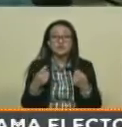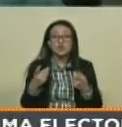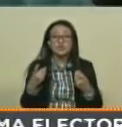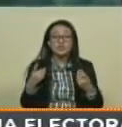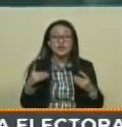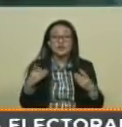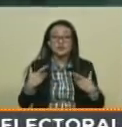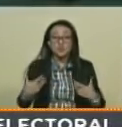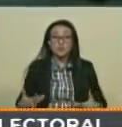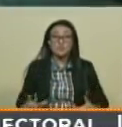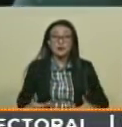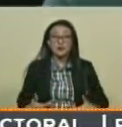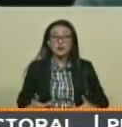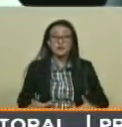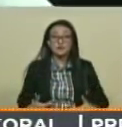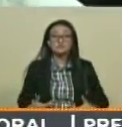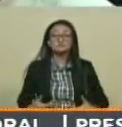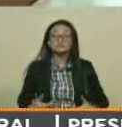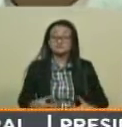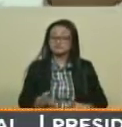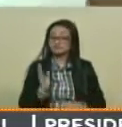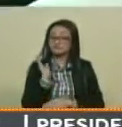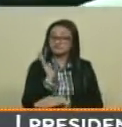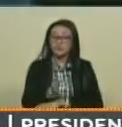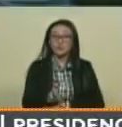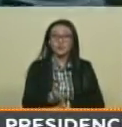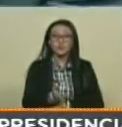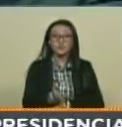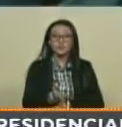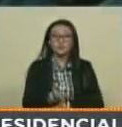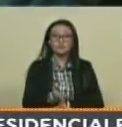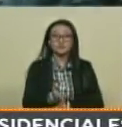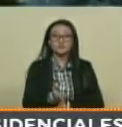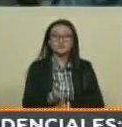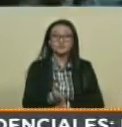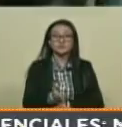tendrá la debida sanción